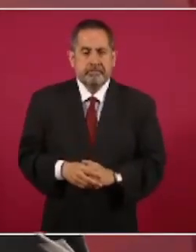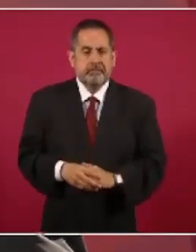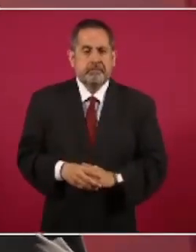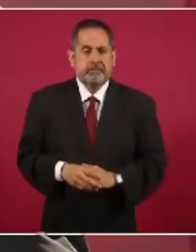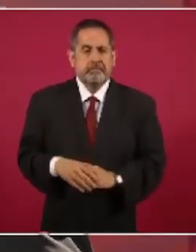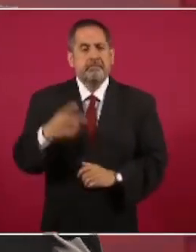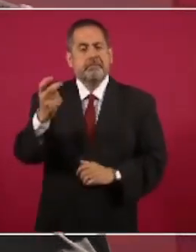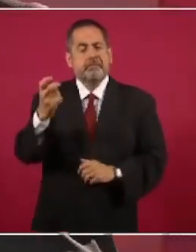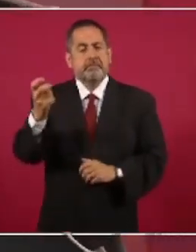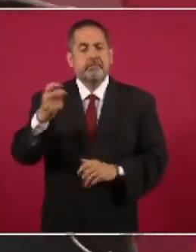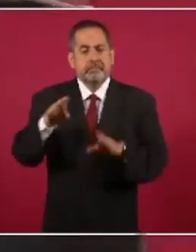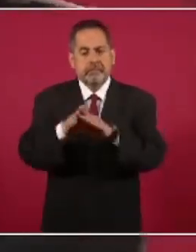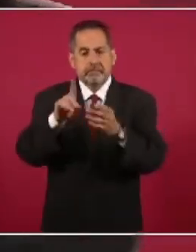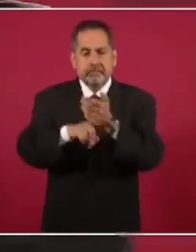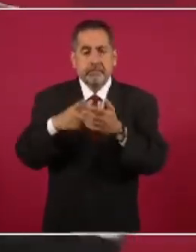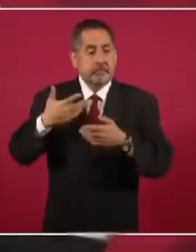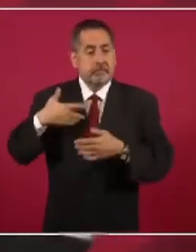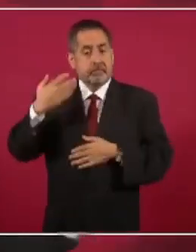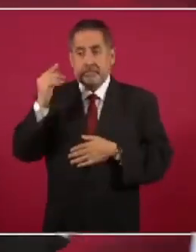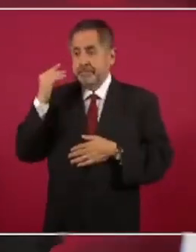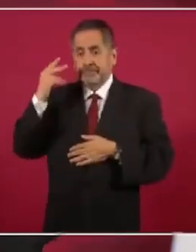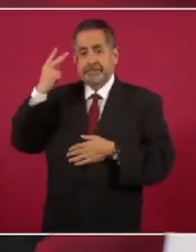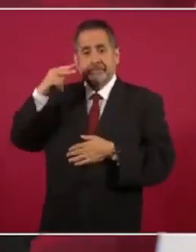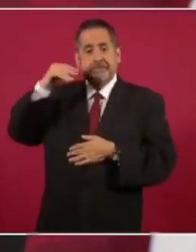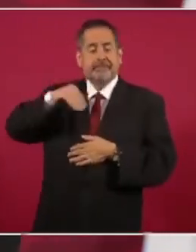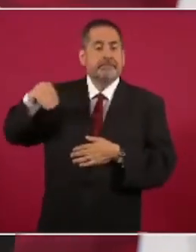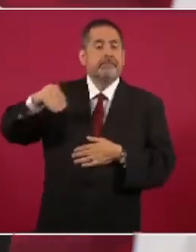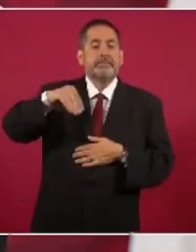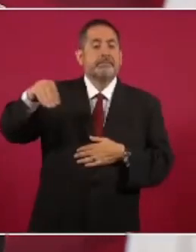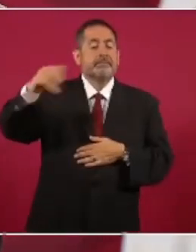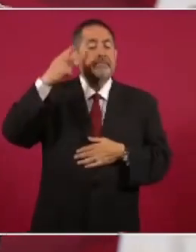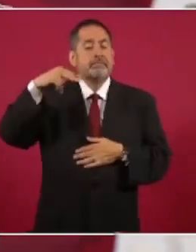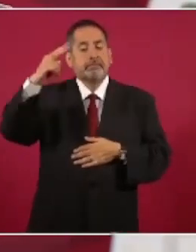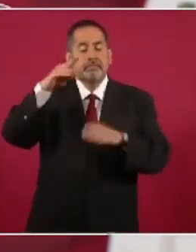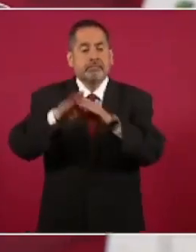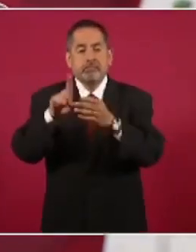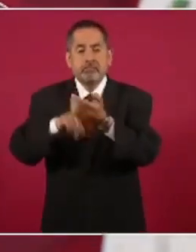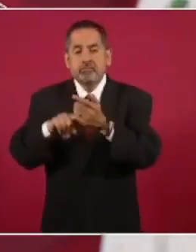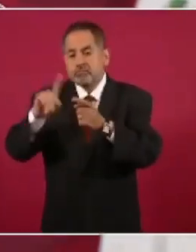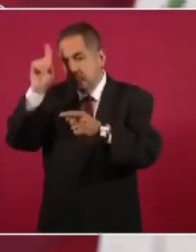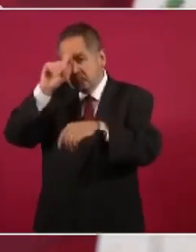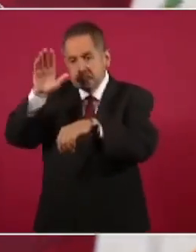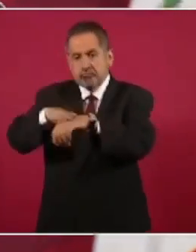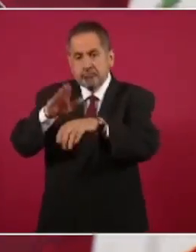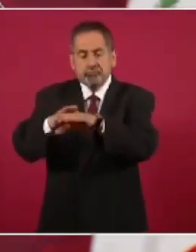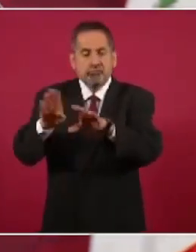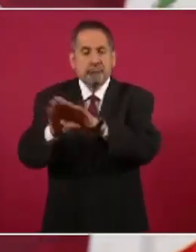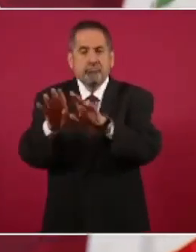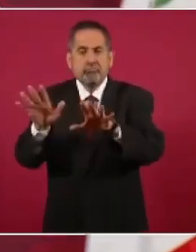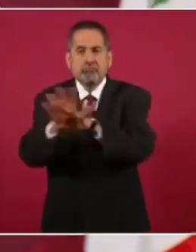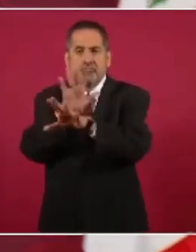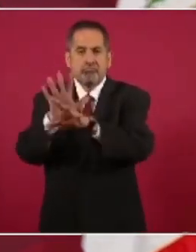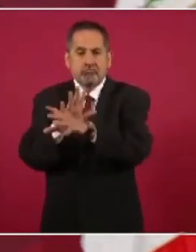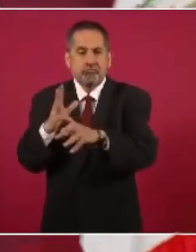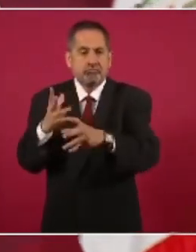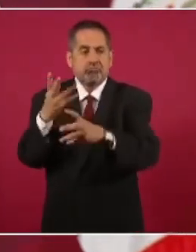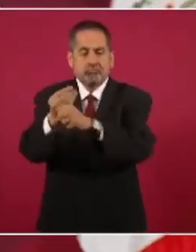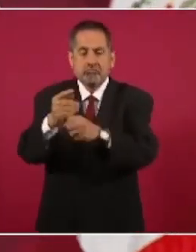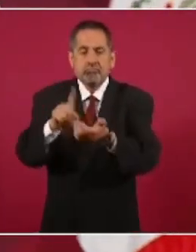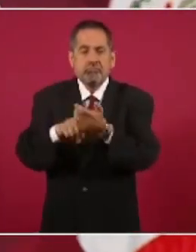por eso ahora que estuve de gira, hice un exhorto respetuoso a los gobernadores